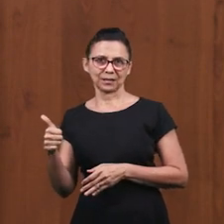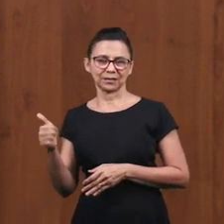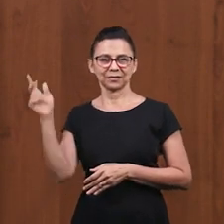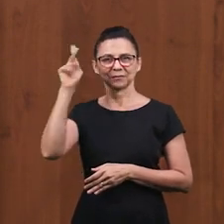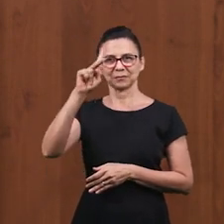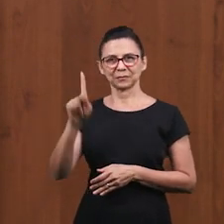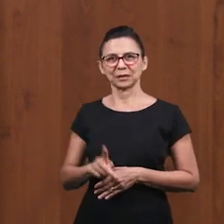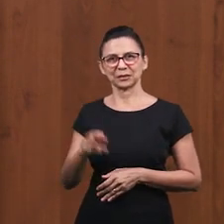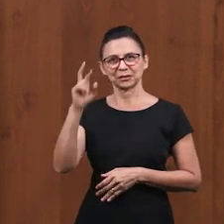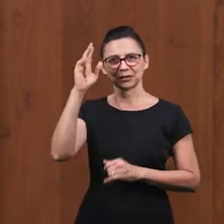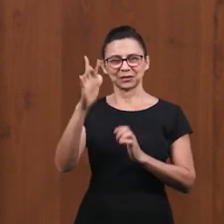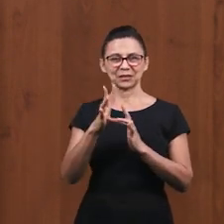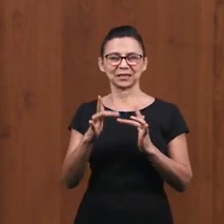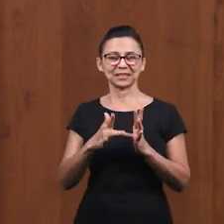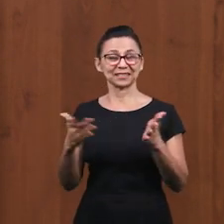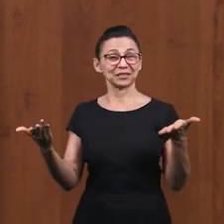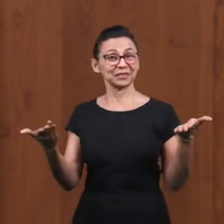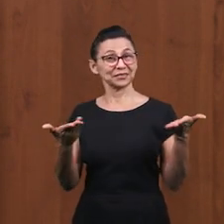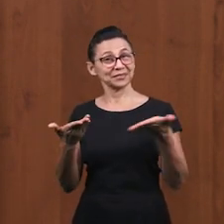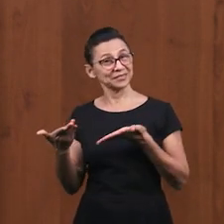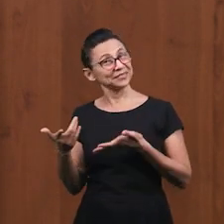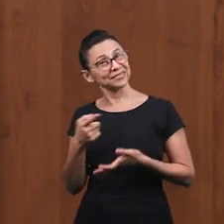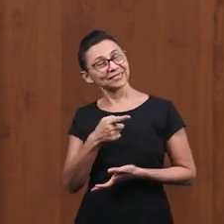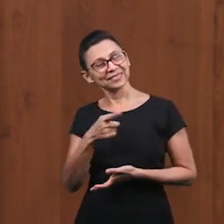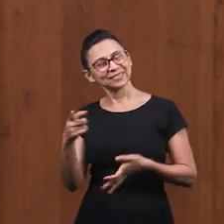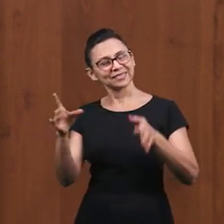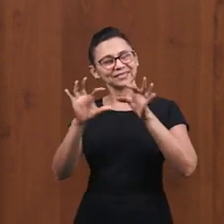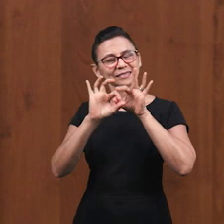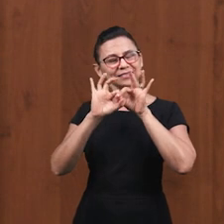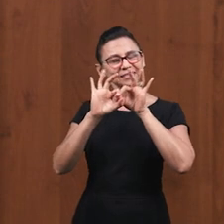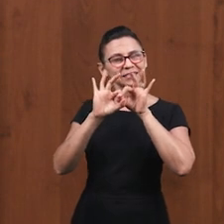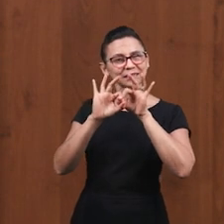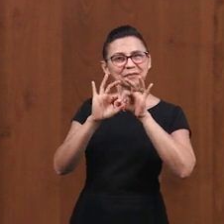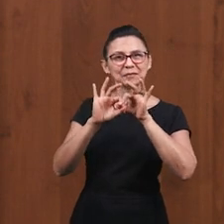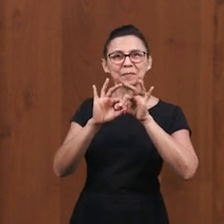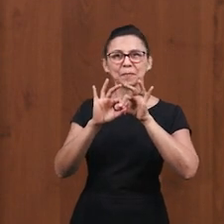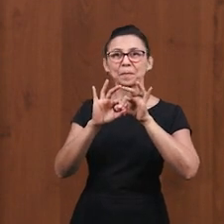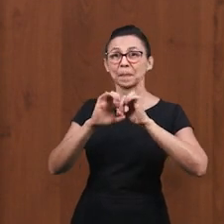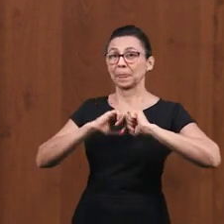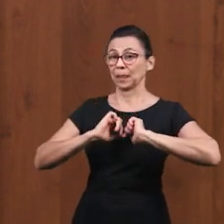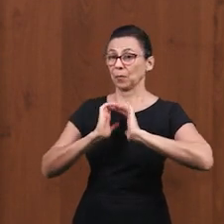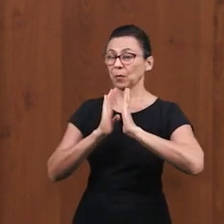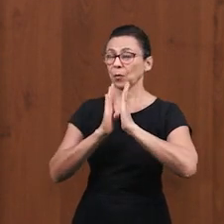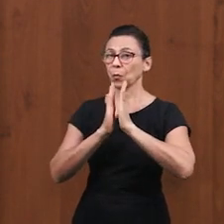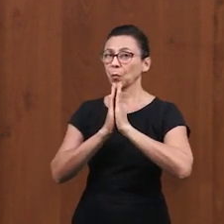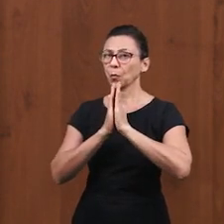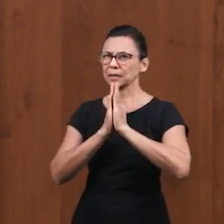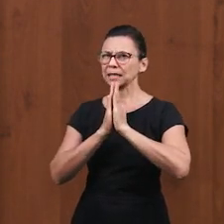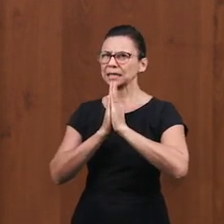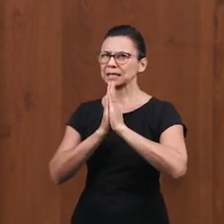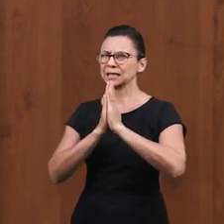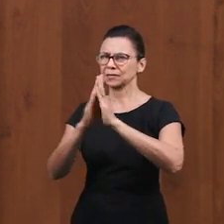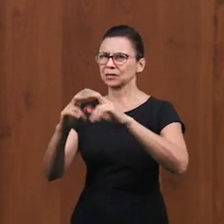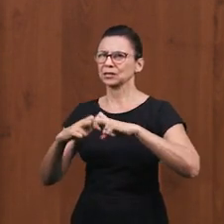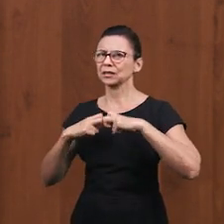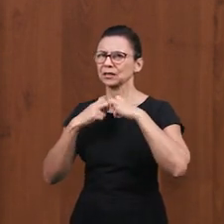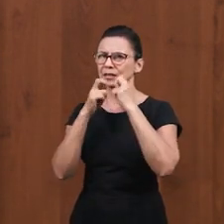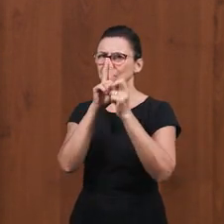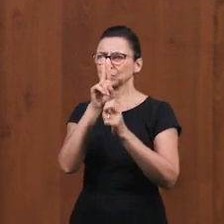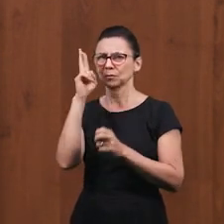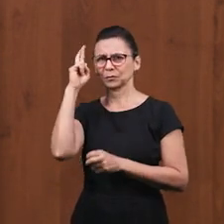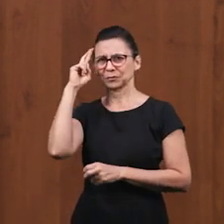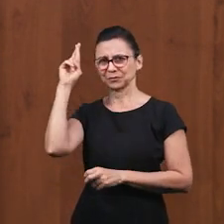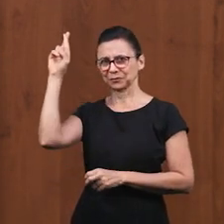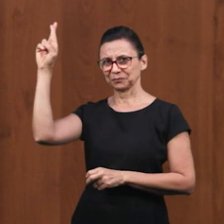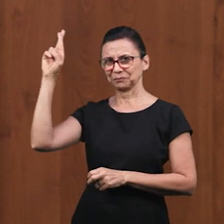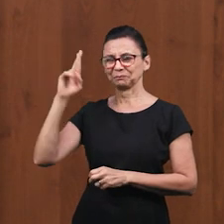del Señor Jesús. Yo invito a ustedes ahora a cerrar sus ojos y a hacer una oración de invocación